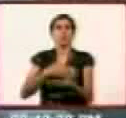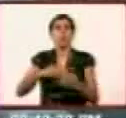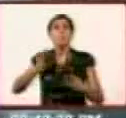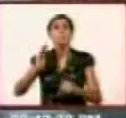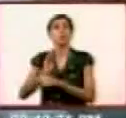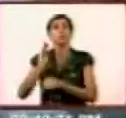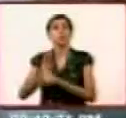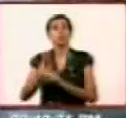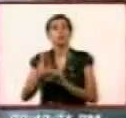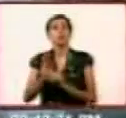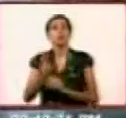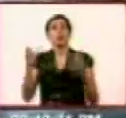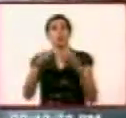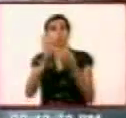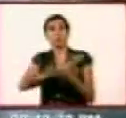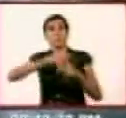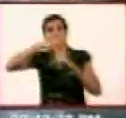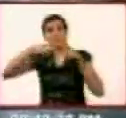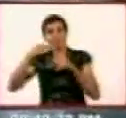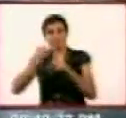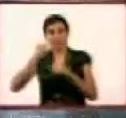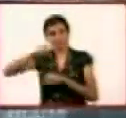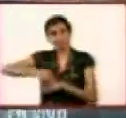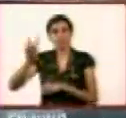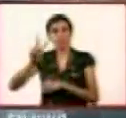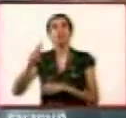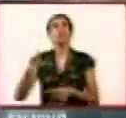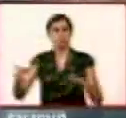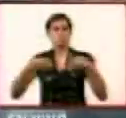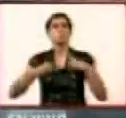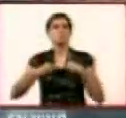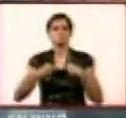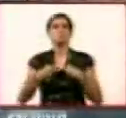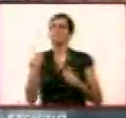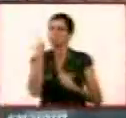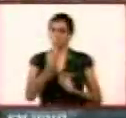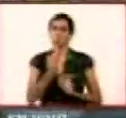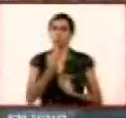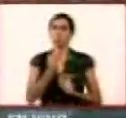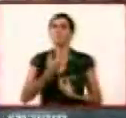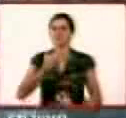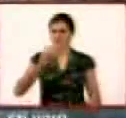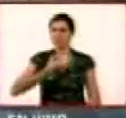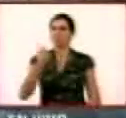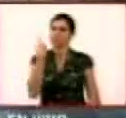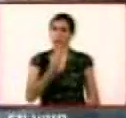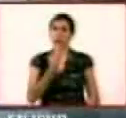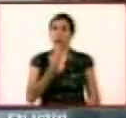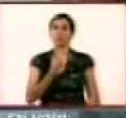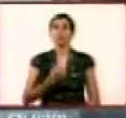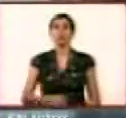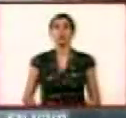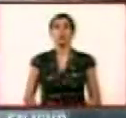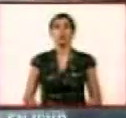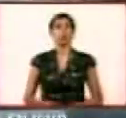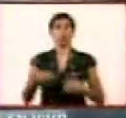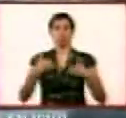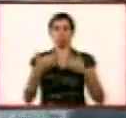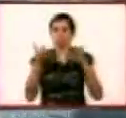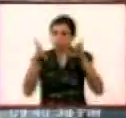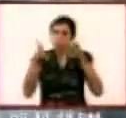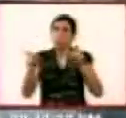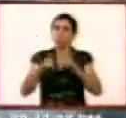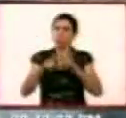de la clase media que trabaja en Venezuela lo asumo con mucha seriedad y me he dedicado así como me he dedicado junto al